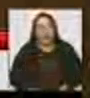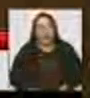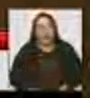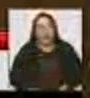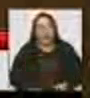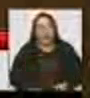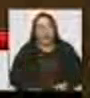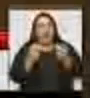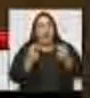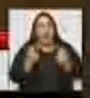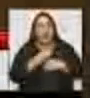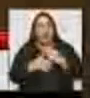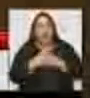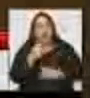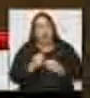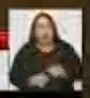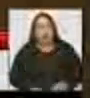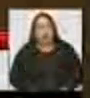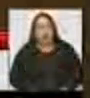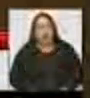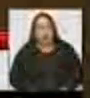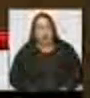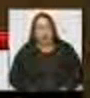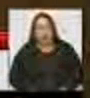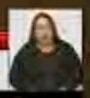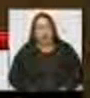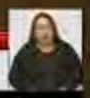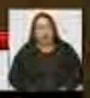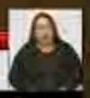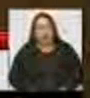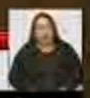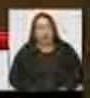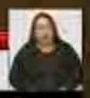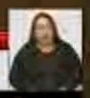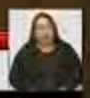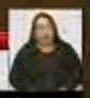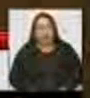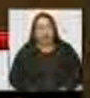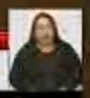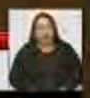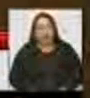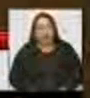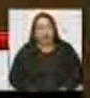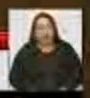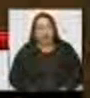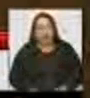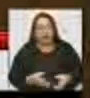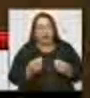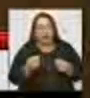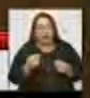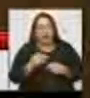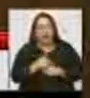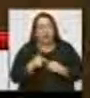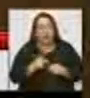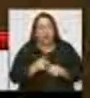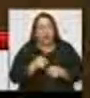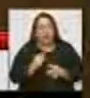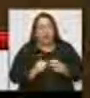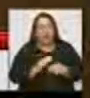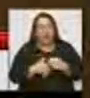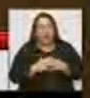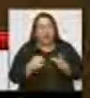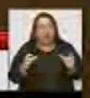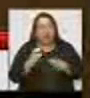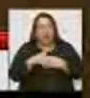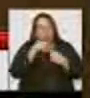grandes cantidades de dinero por sus inmuebles. No pensemos en el centro comercial de San Isidro ni en Miraflores, sino pensemos en muchos distritos y pueblos